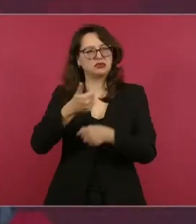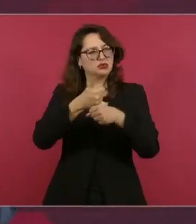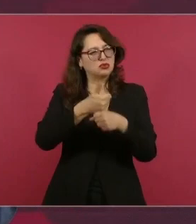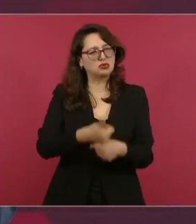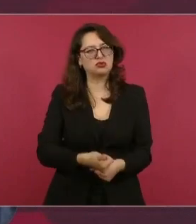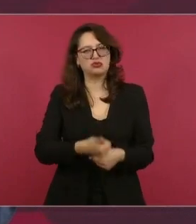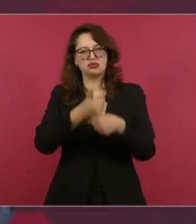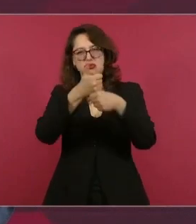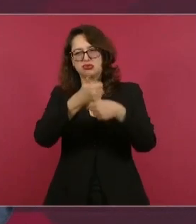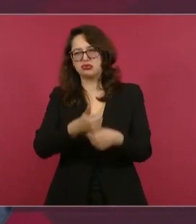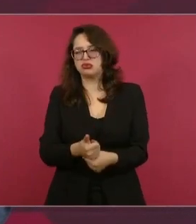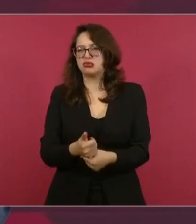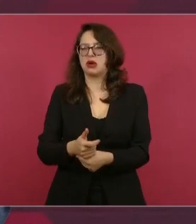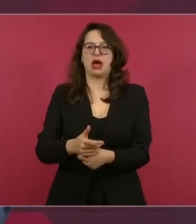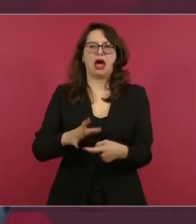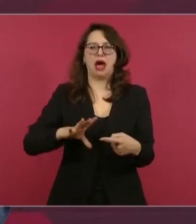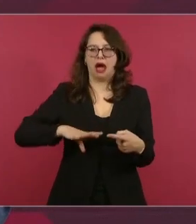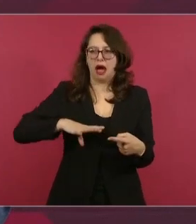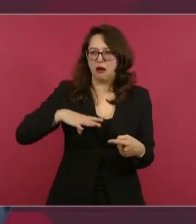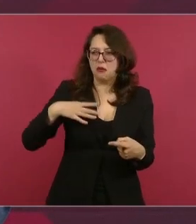sometidos, humillados,